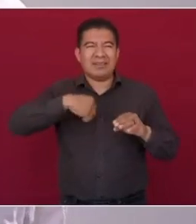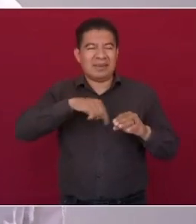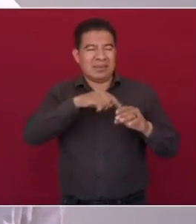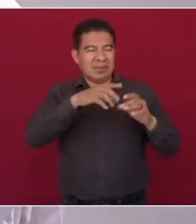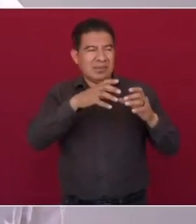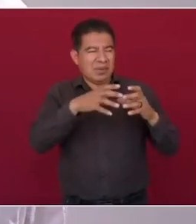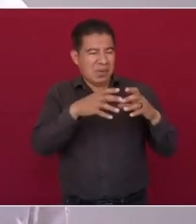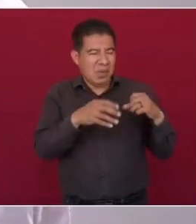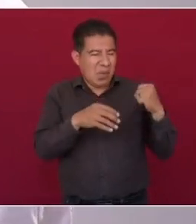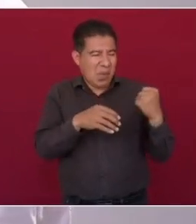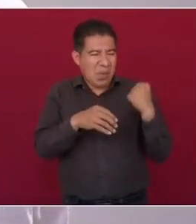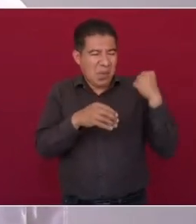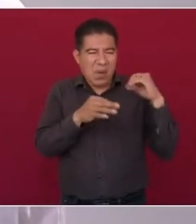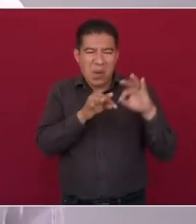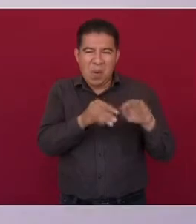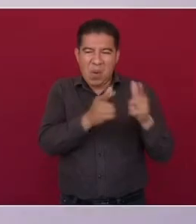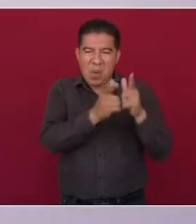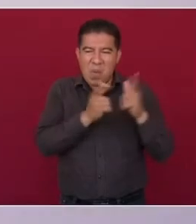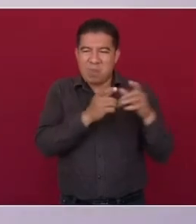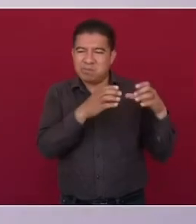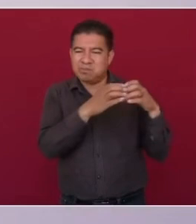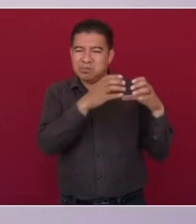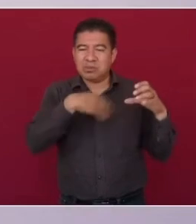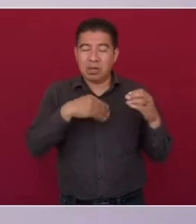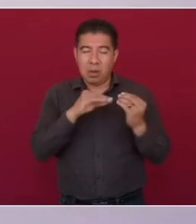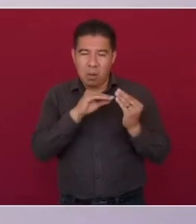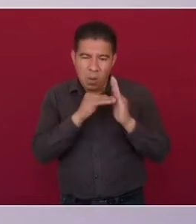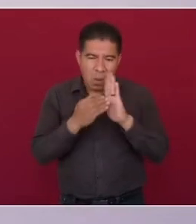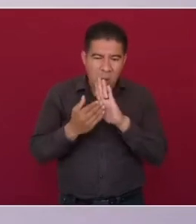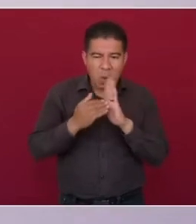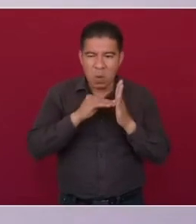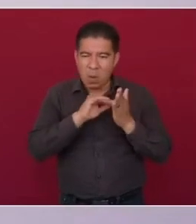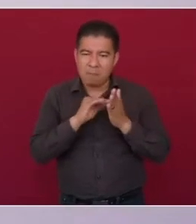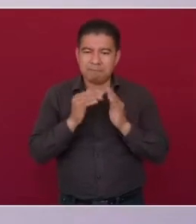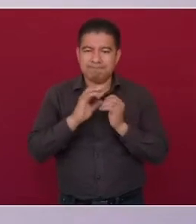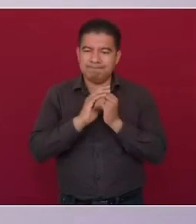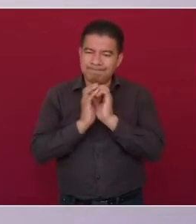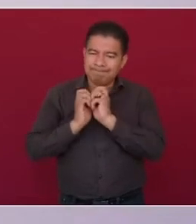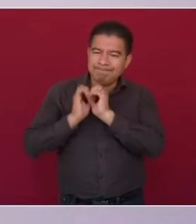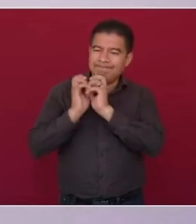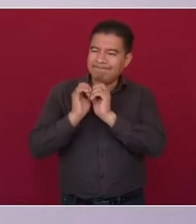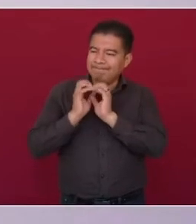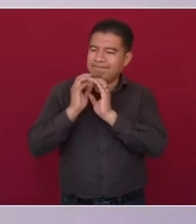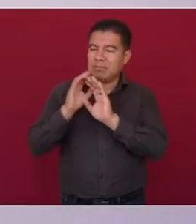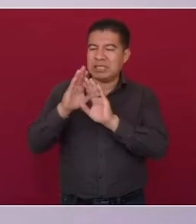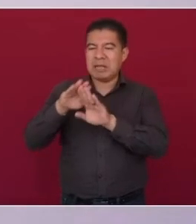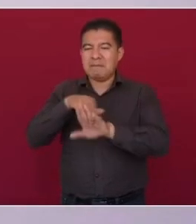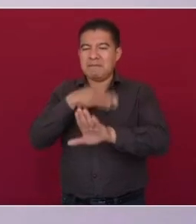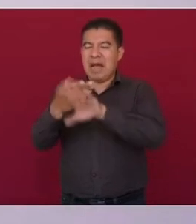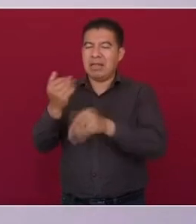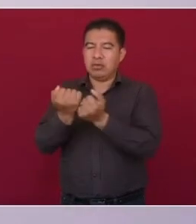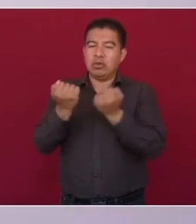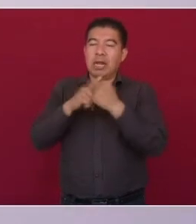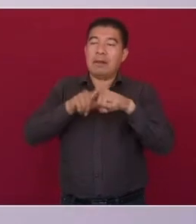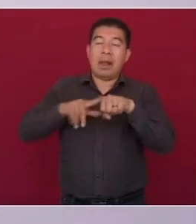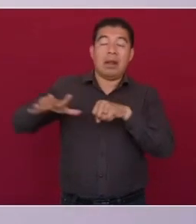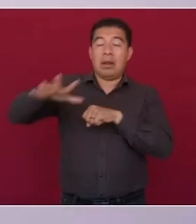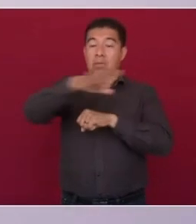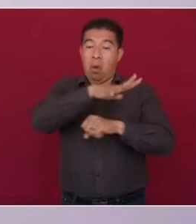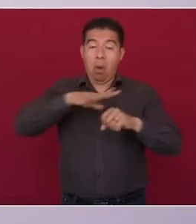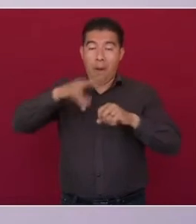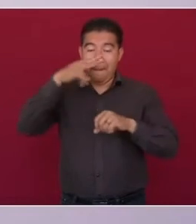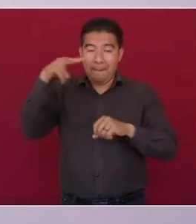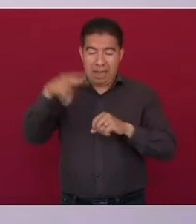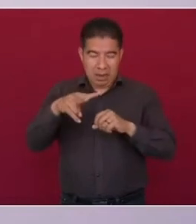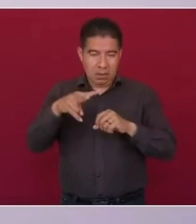importante y poderoso que sea, seguirá conspirando contra la paz social en beneficio propio. Nada ni